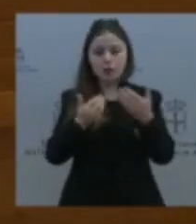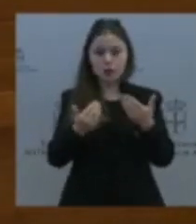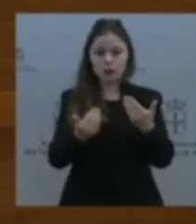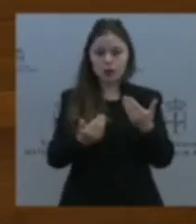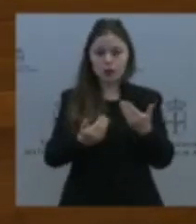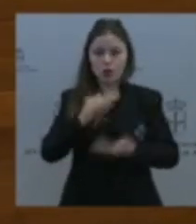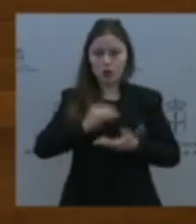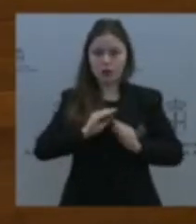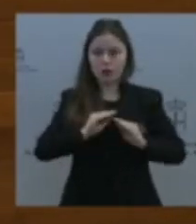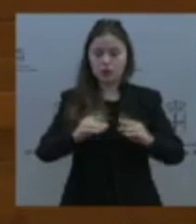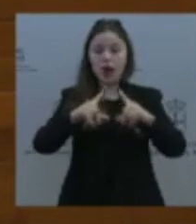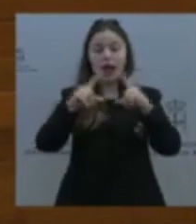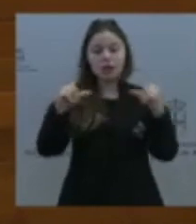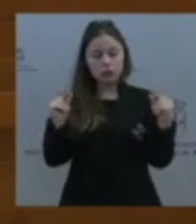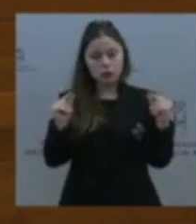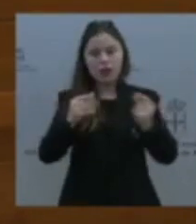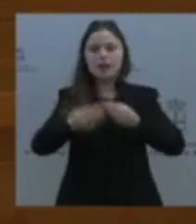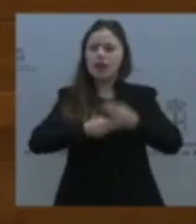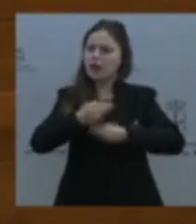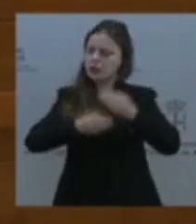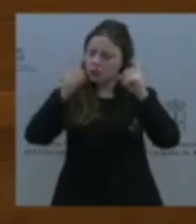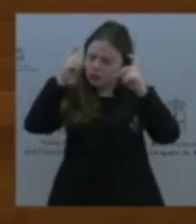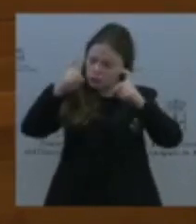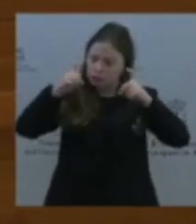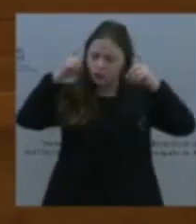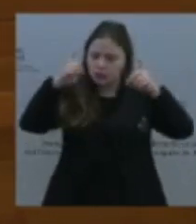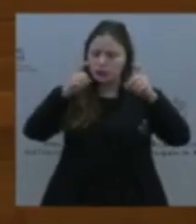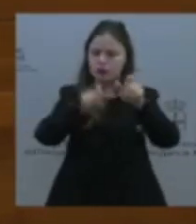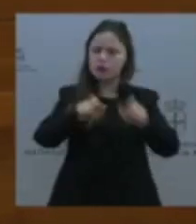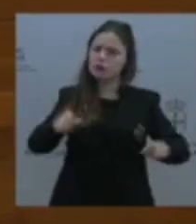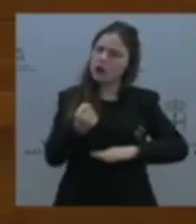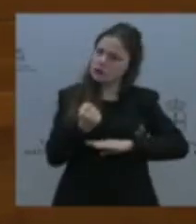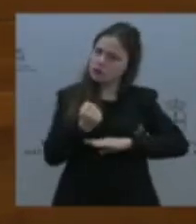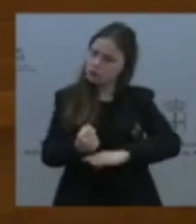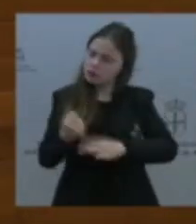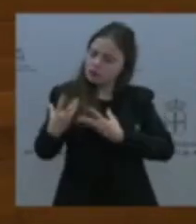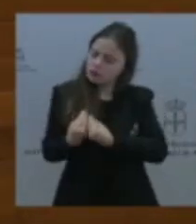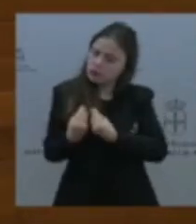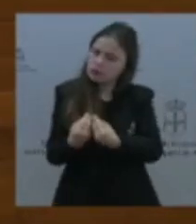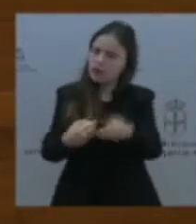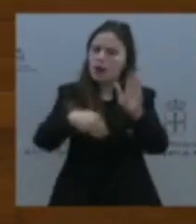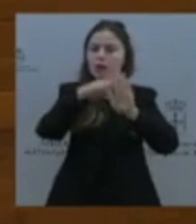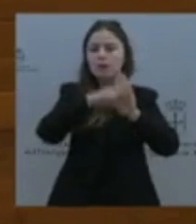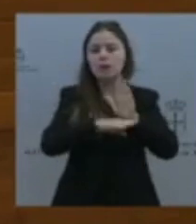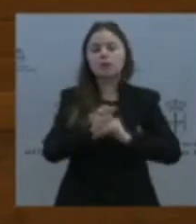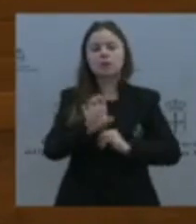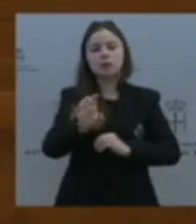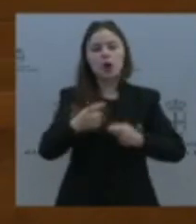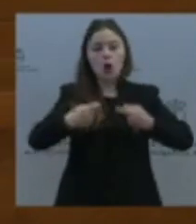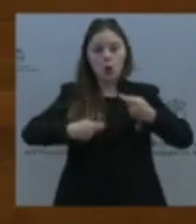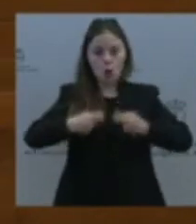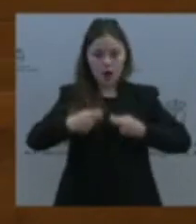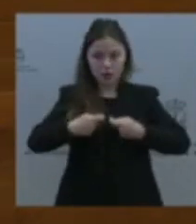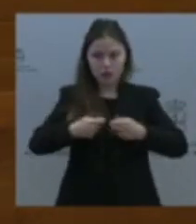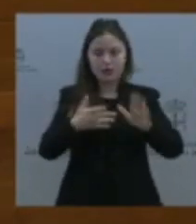gran esfuerzo para apoyar a la ciudadanía y acompañar las medidas del Gobierno estatal de coalición durante los peores momentos de la